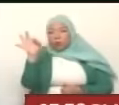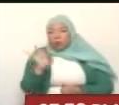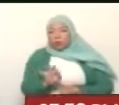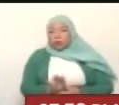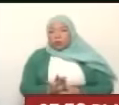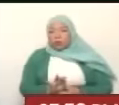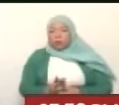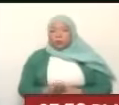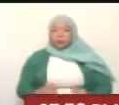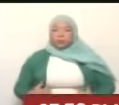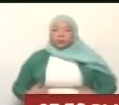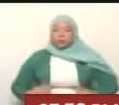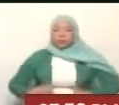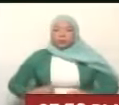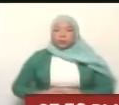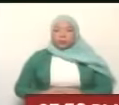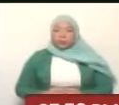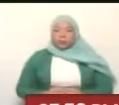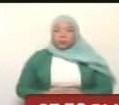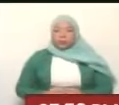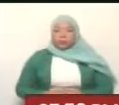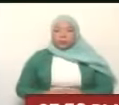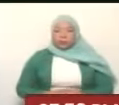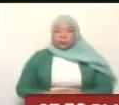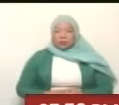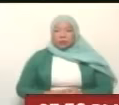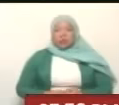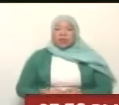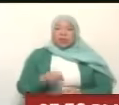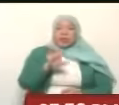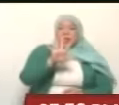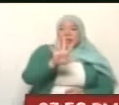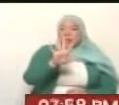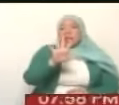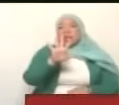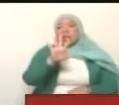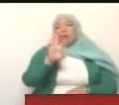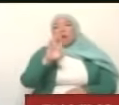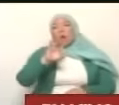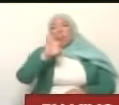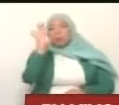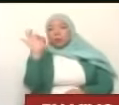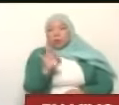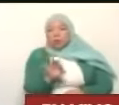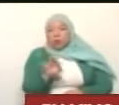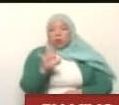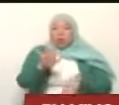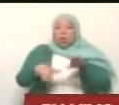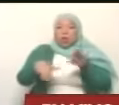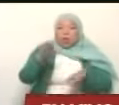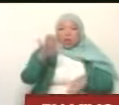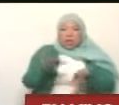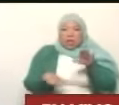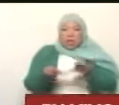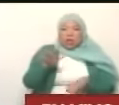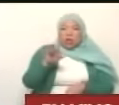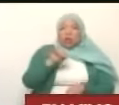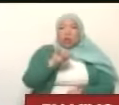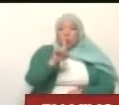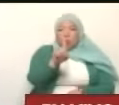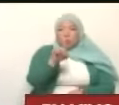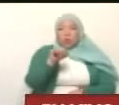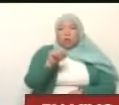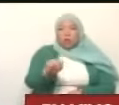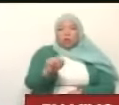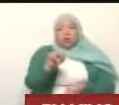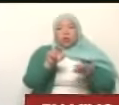52,4%. A diferencia de los otros que no pasan de unos 5, 15, 1.85. Esos son los